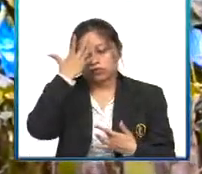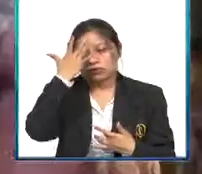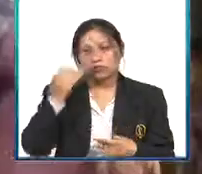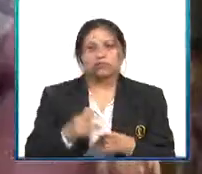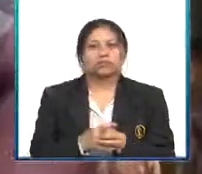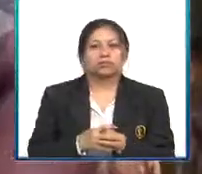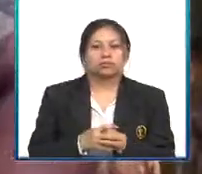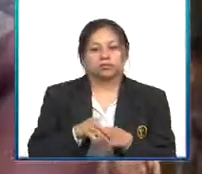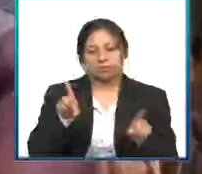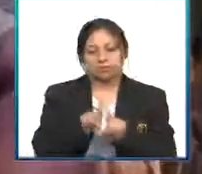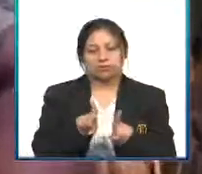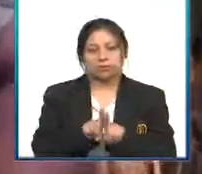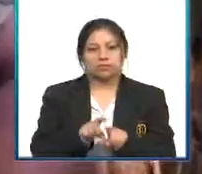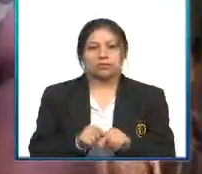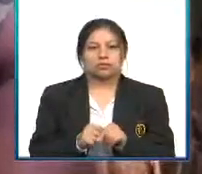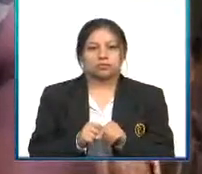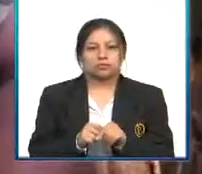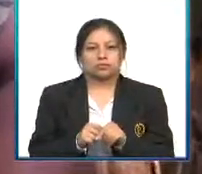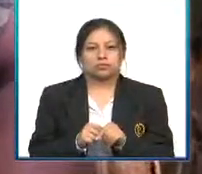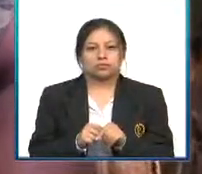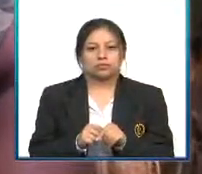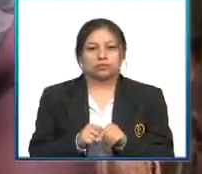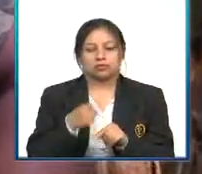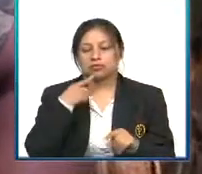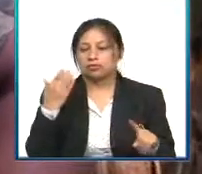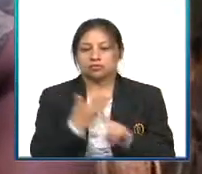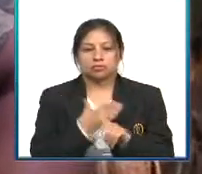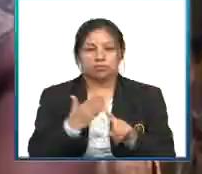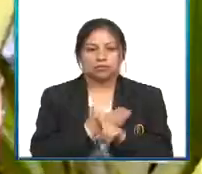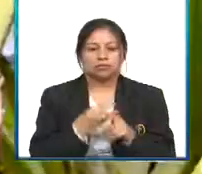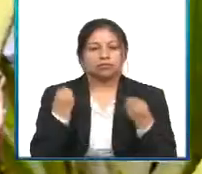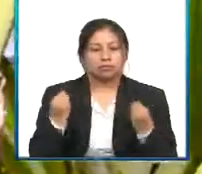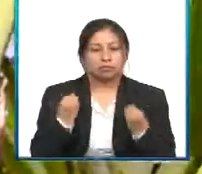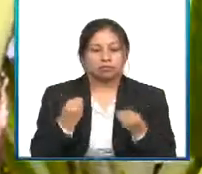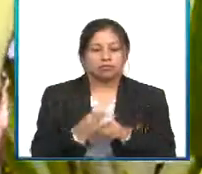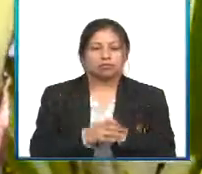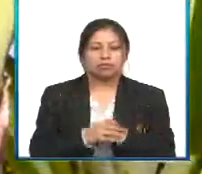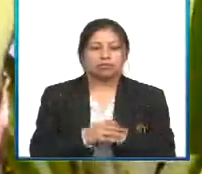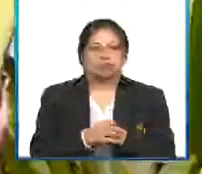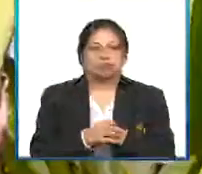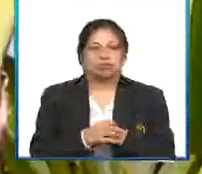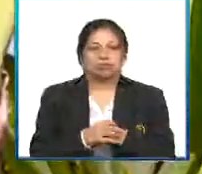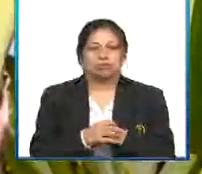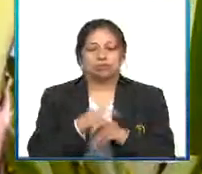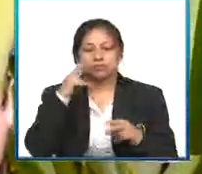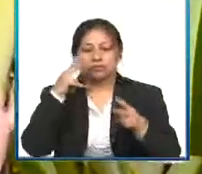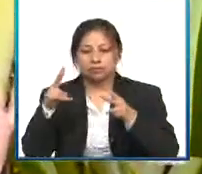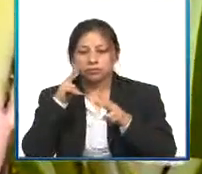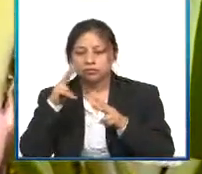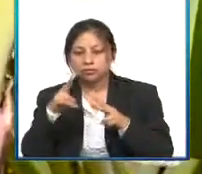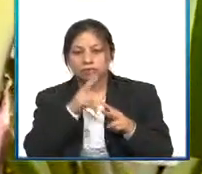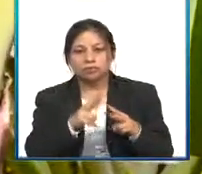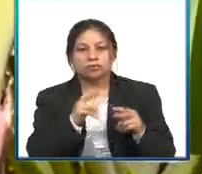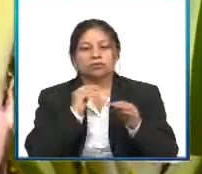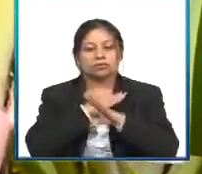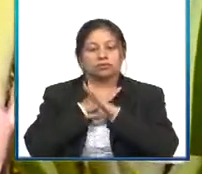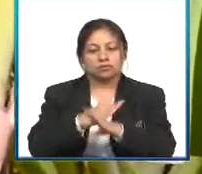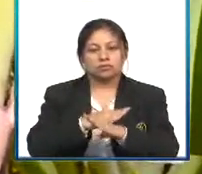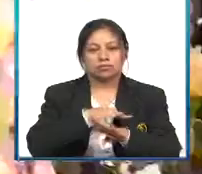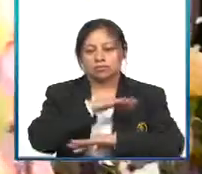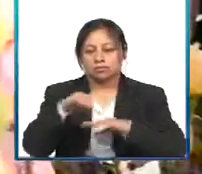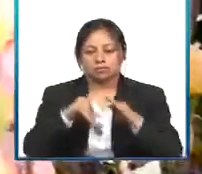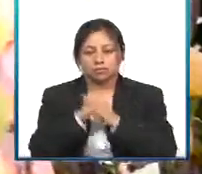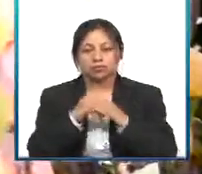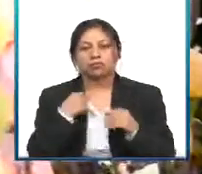enfermedades, también nos va a afectar bastante, ¿verdad? Dice que está la legislación esa que protege y todo